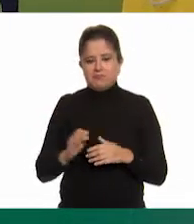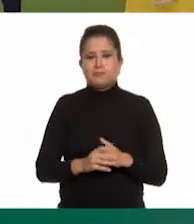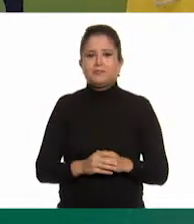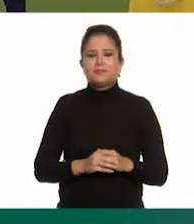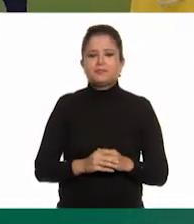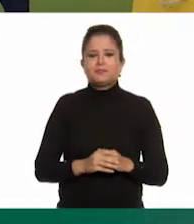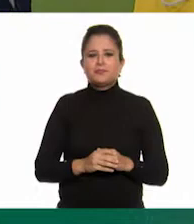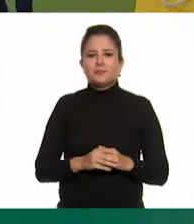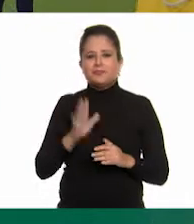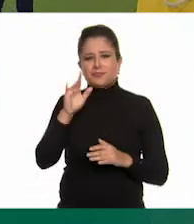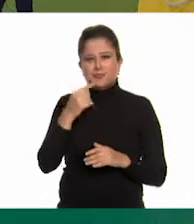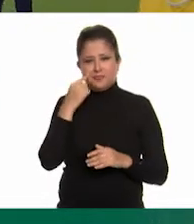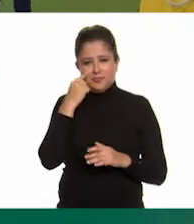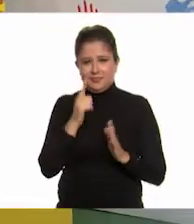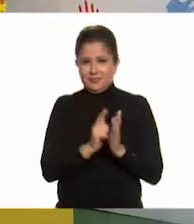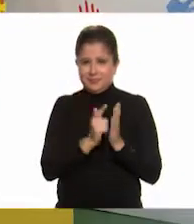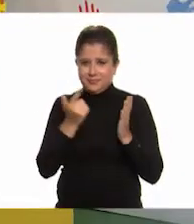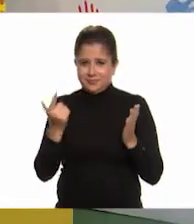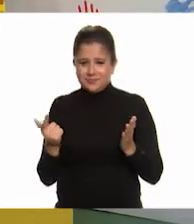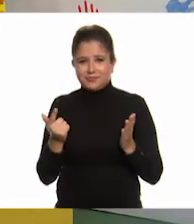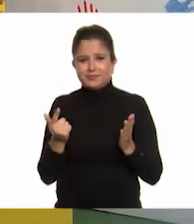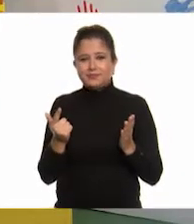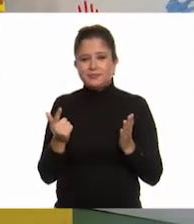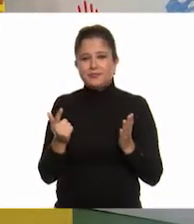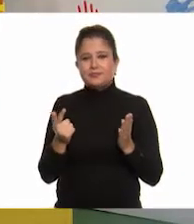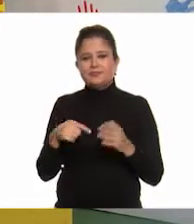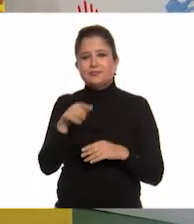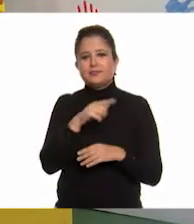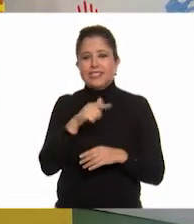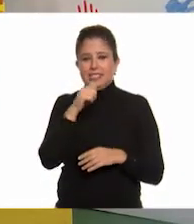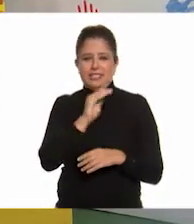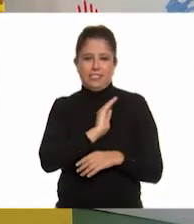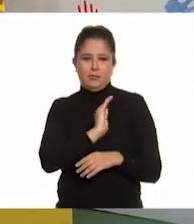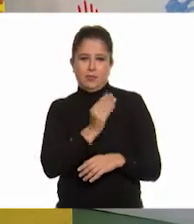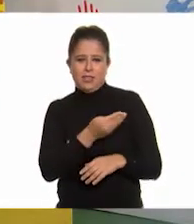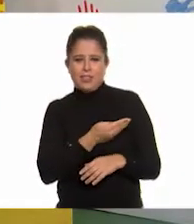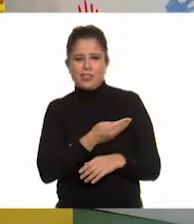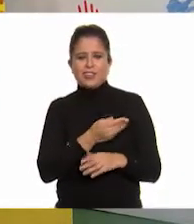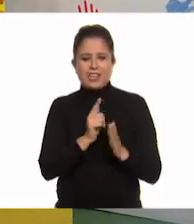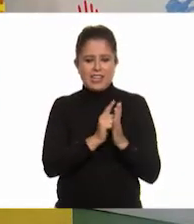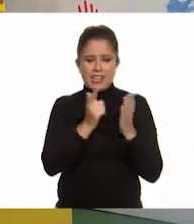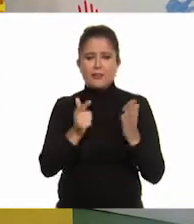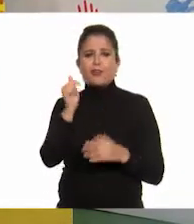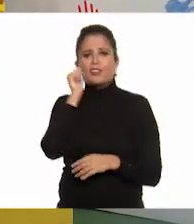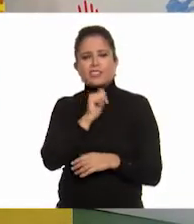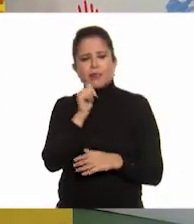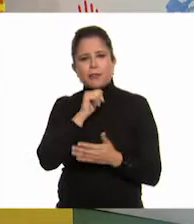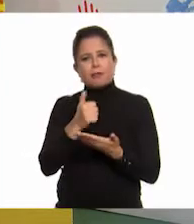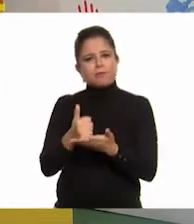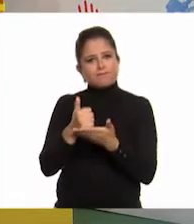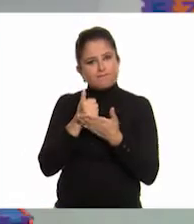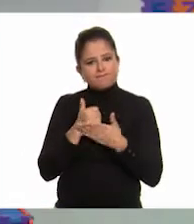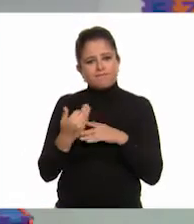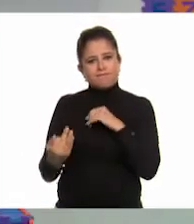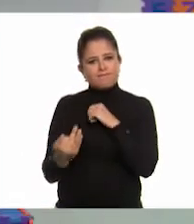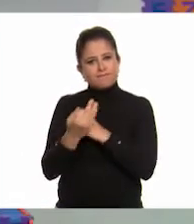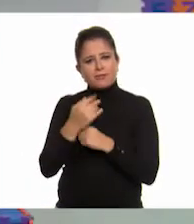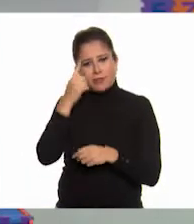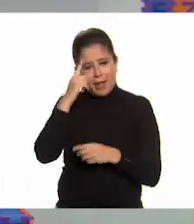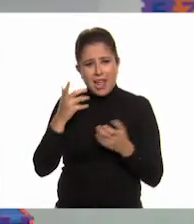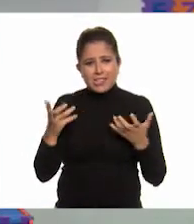Fíjense que nuestro libro de lengua materna siempre nos ayuda y nos invita a